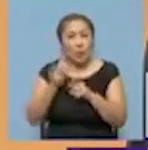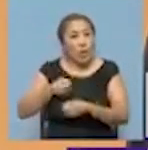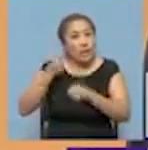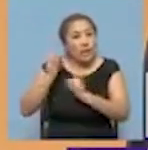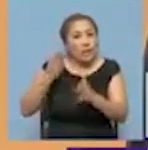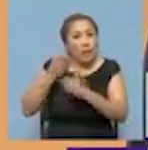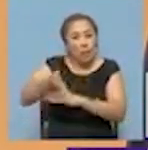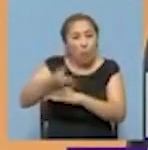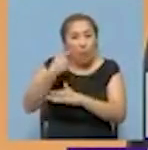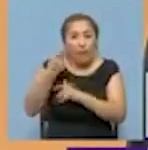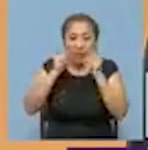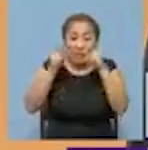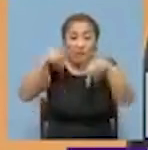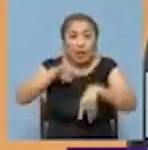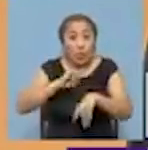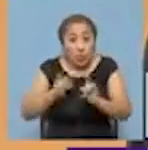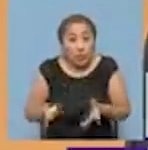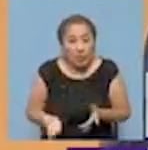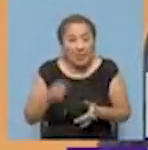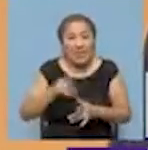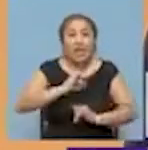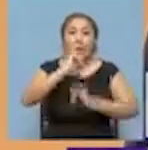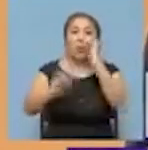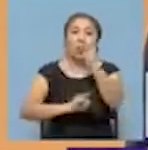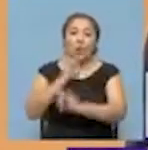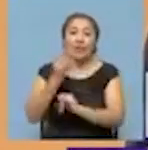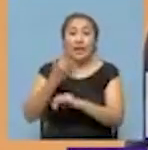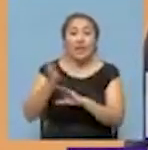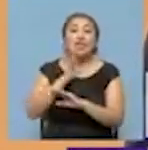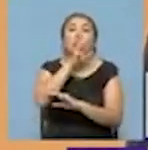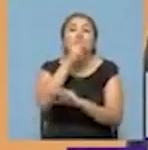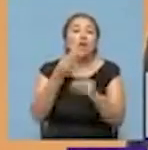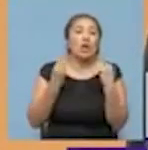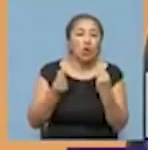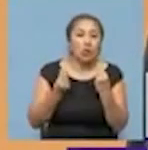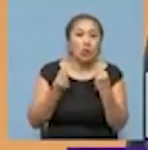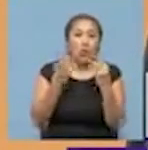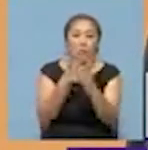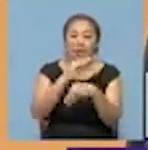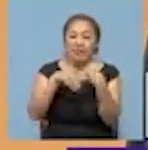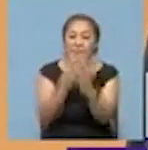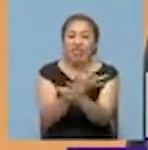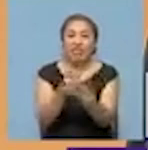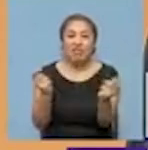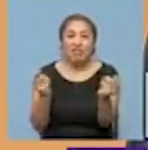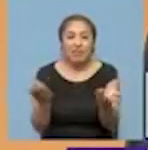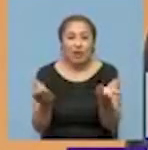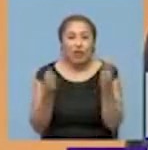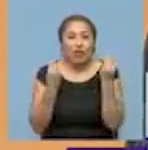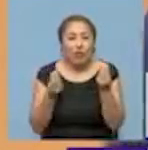estuvo en nuestro país y estuvo en jujuy ella cuenta cómo eran entrenados en rusia para disolver la familia no es cierto